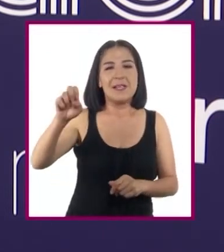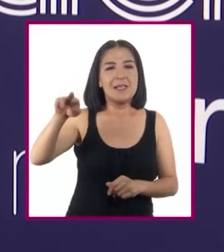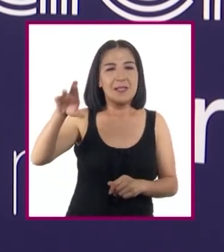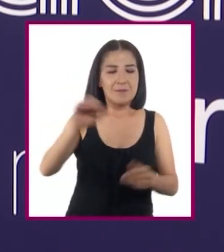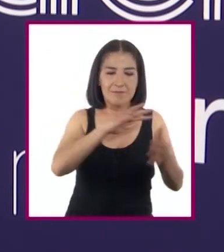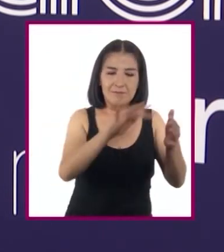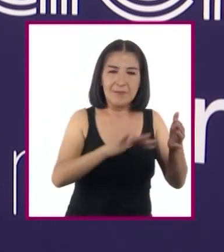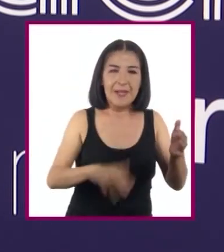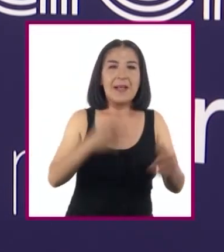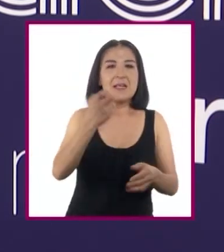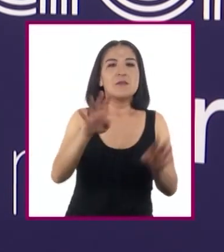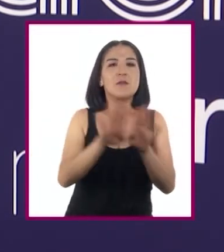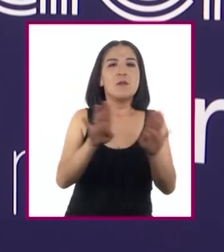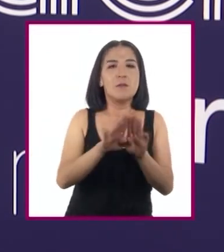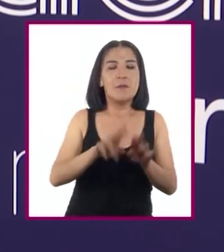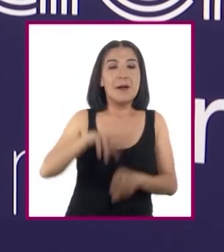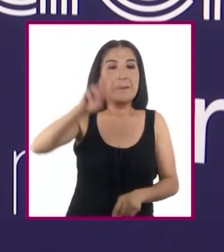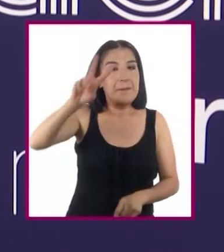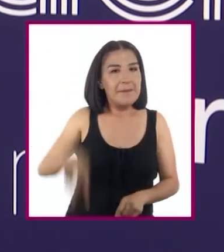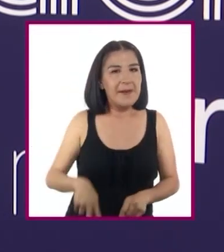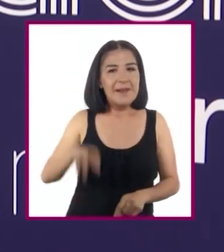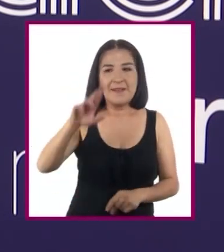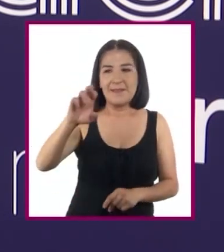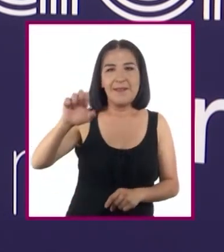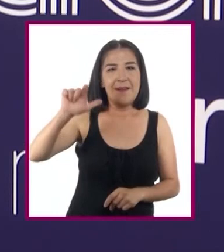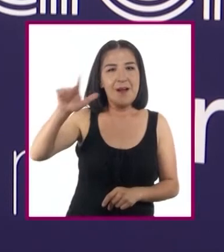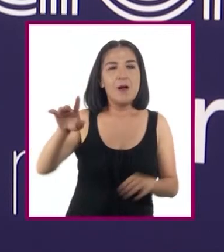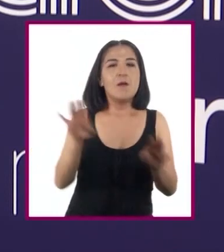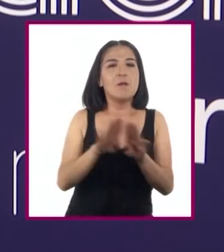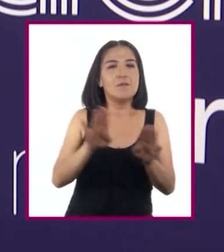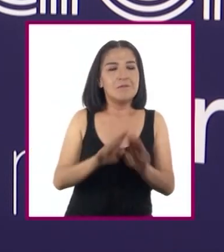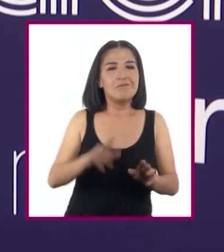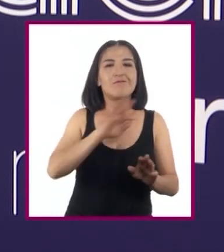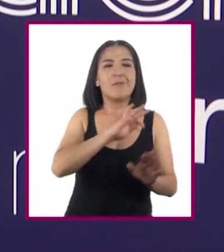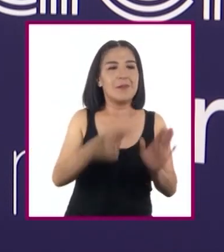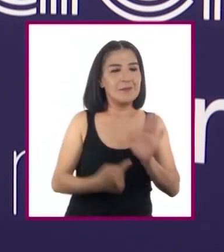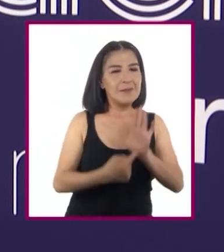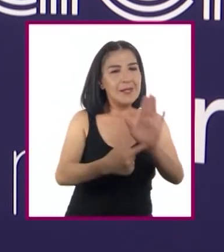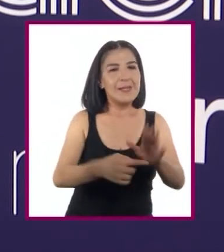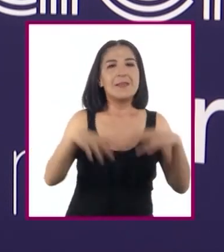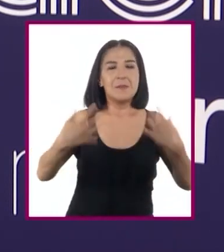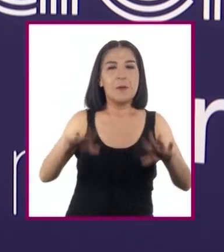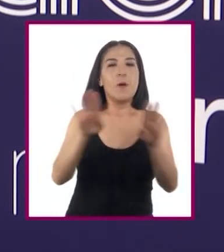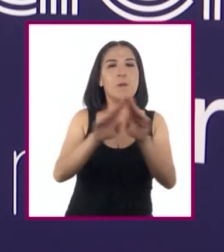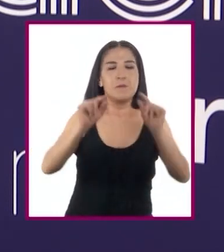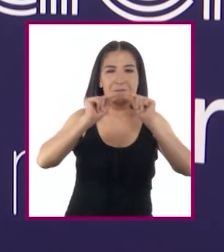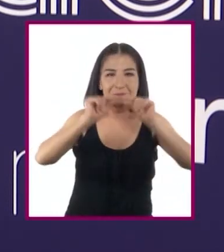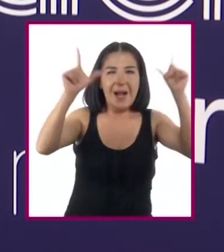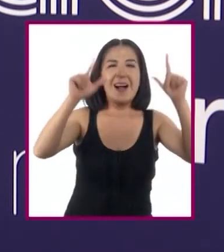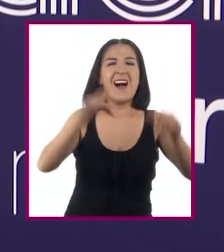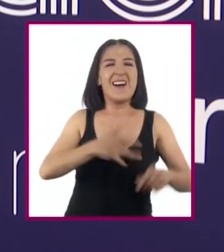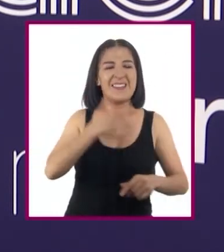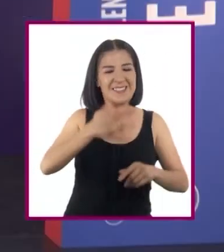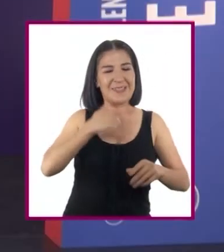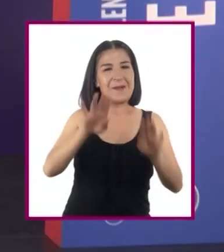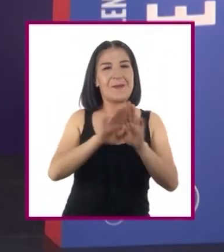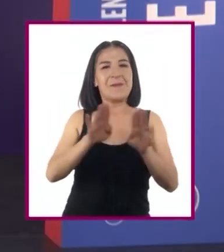imprime a la obra el realismo, el sentido y el simbolismo, para así despertar las emociones del